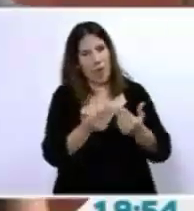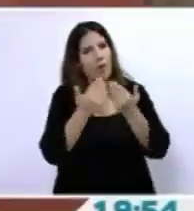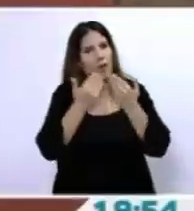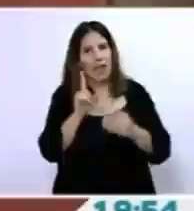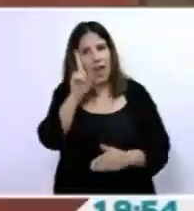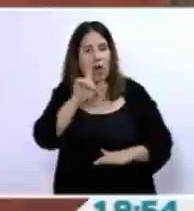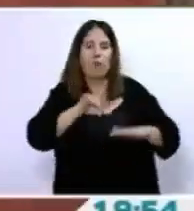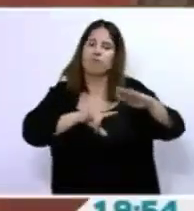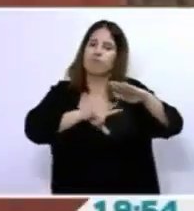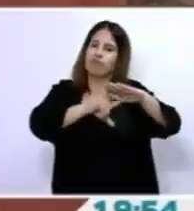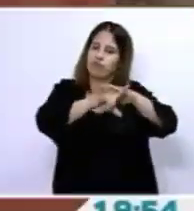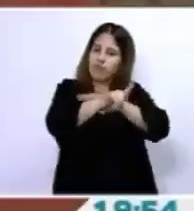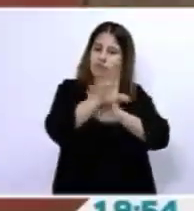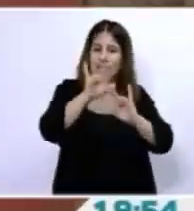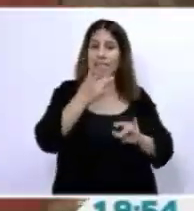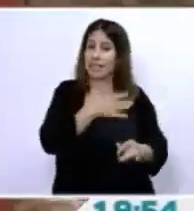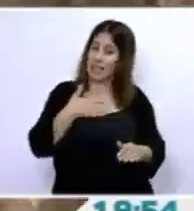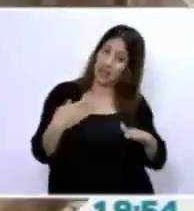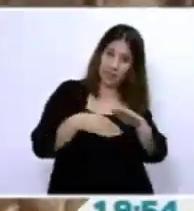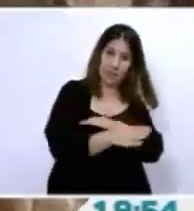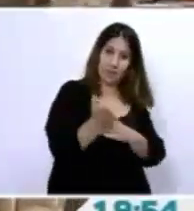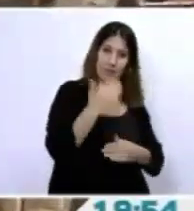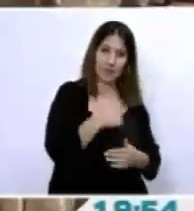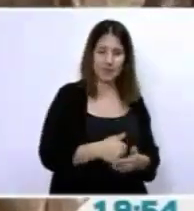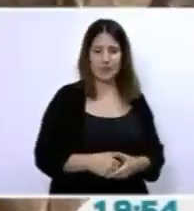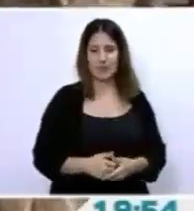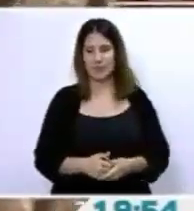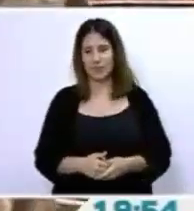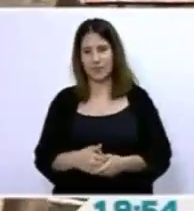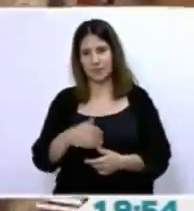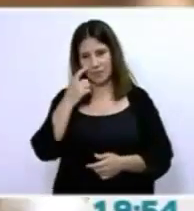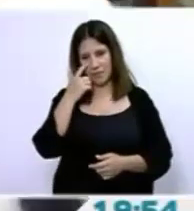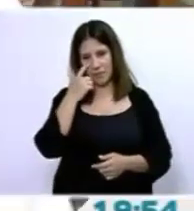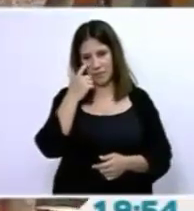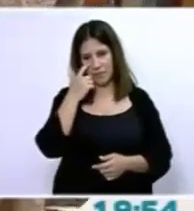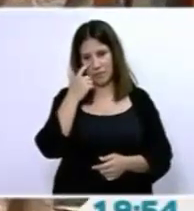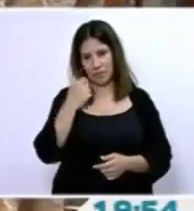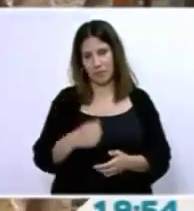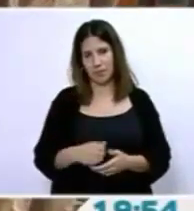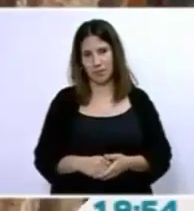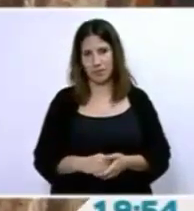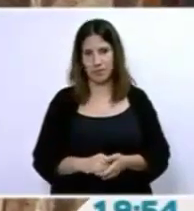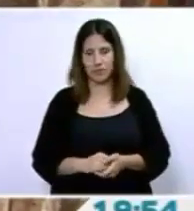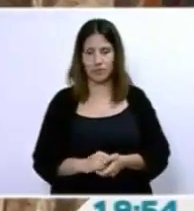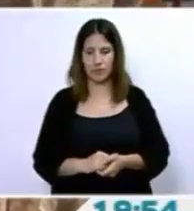recuperando. Pasar si queréis. Vamos a ver cómo se ha quedado, creo que sí. Si tiene, adelante.